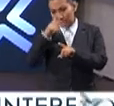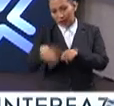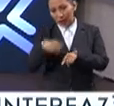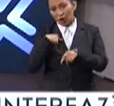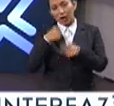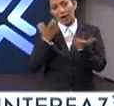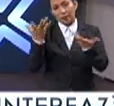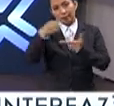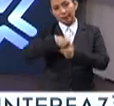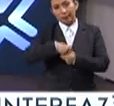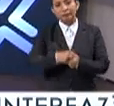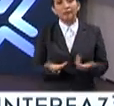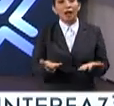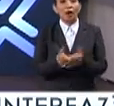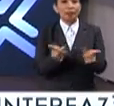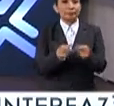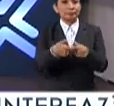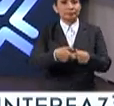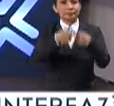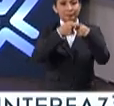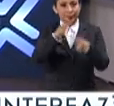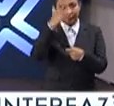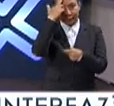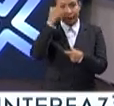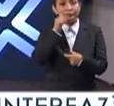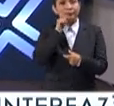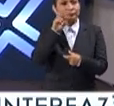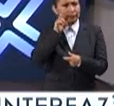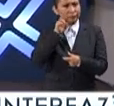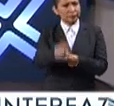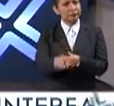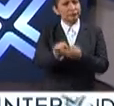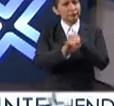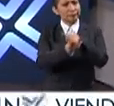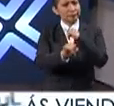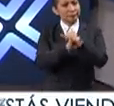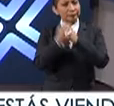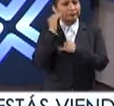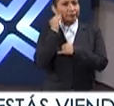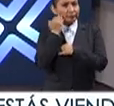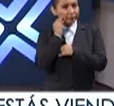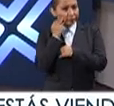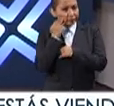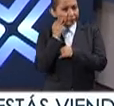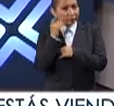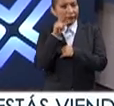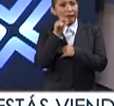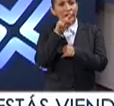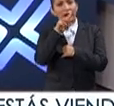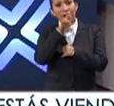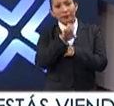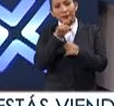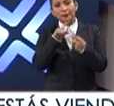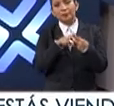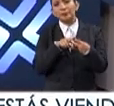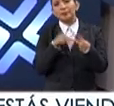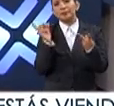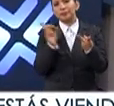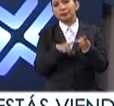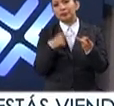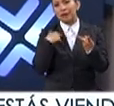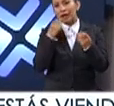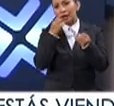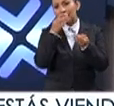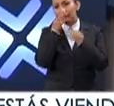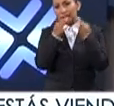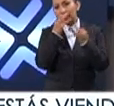incluyente vamos a hacer una breve pausa les recuerdo que también los puede usted ver en facebook en facebook live en en